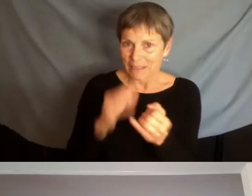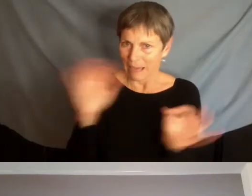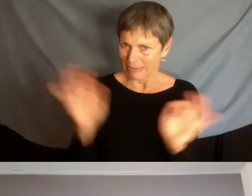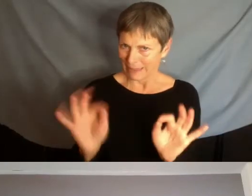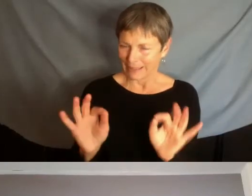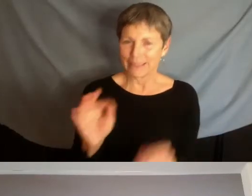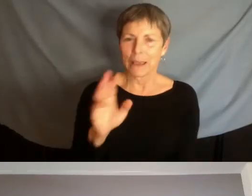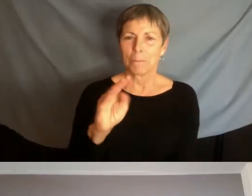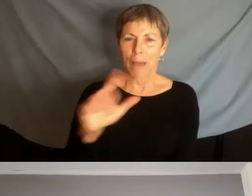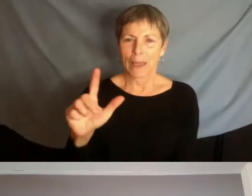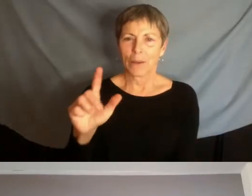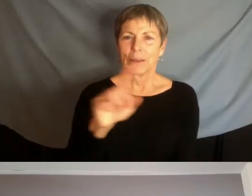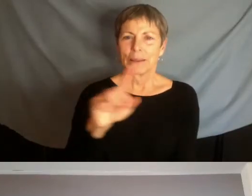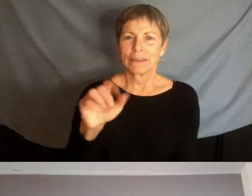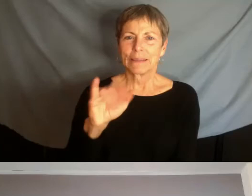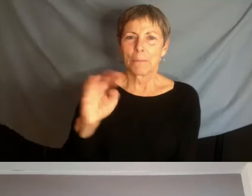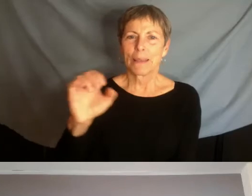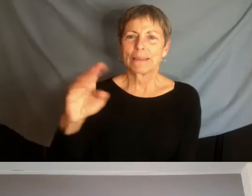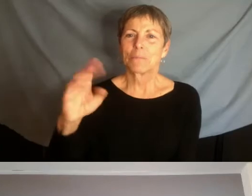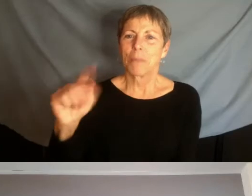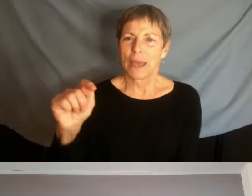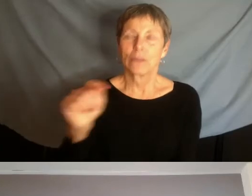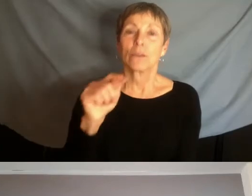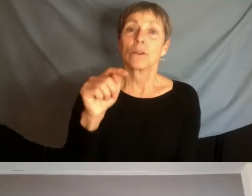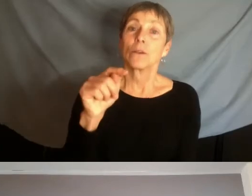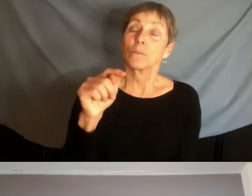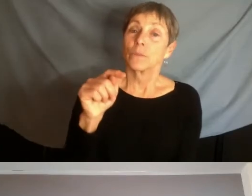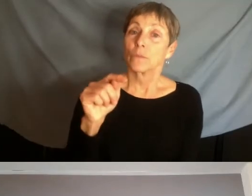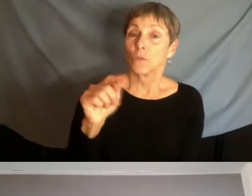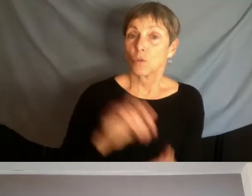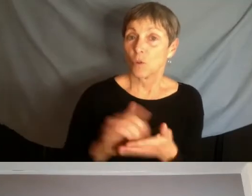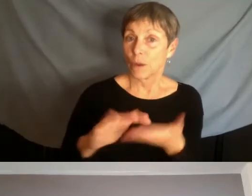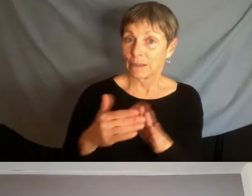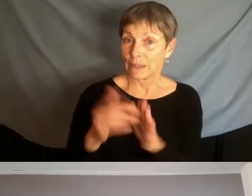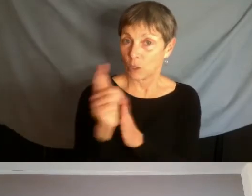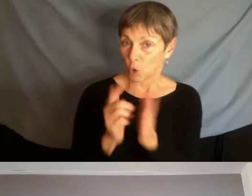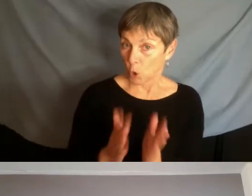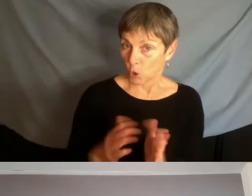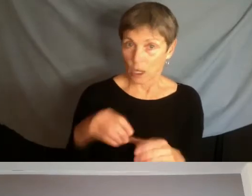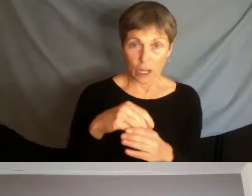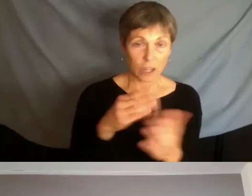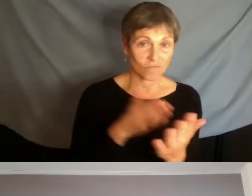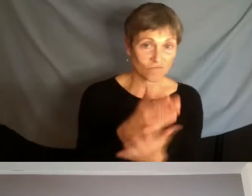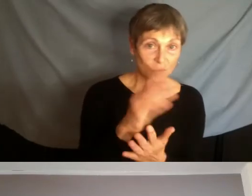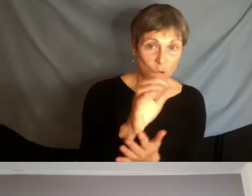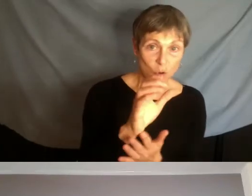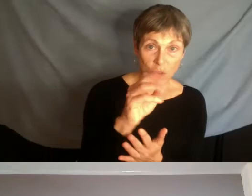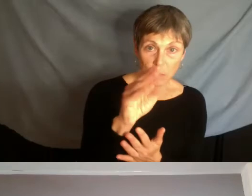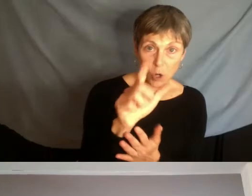no el menor, tenemos Marco Sigismund, es un abogado de Nueva York, que sus práctica en diversas áreas